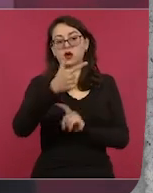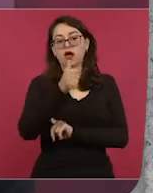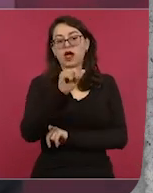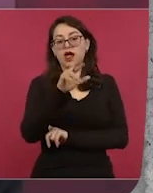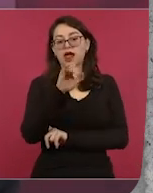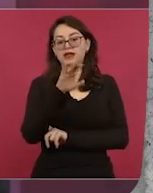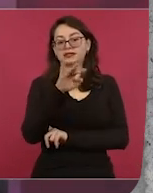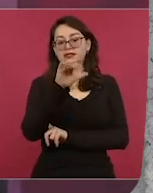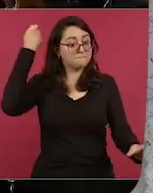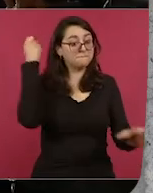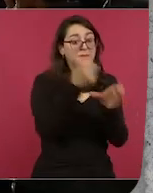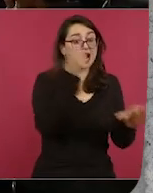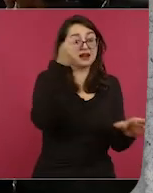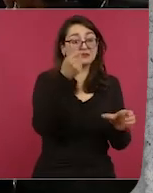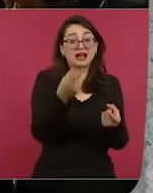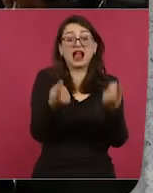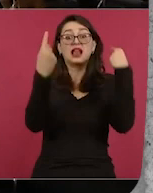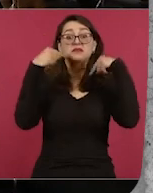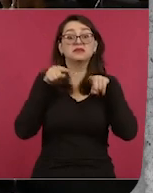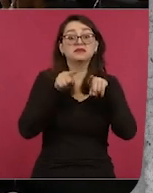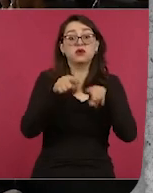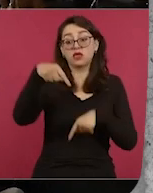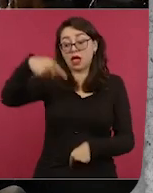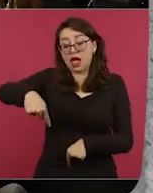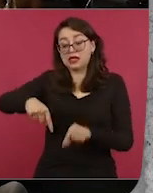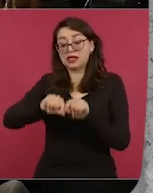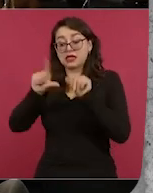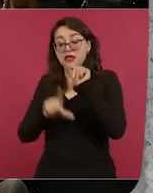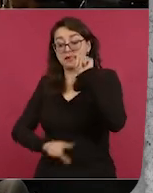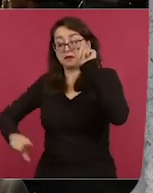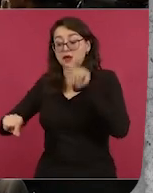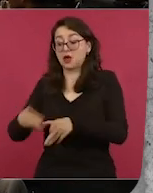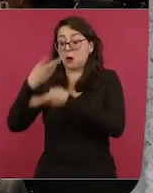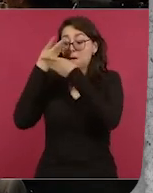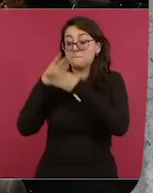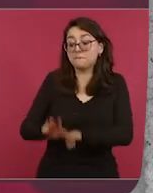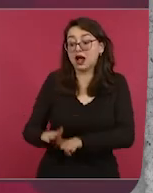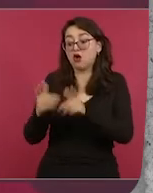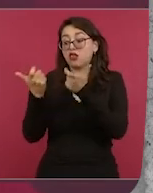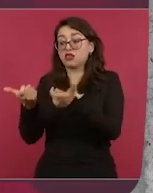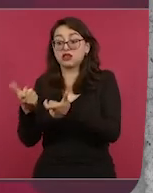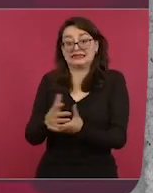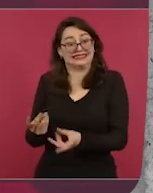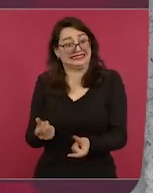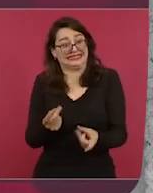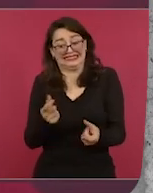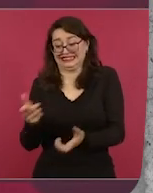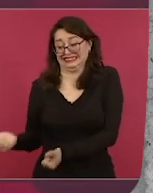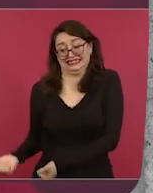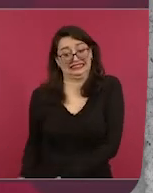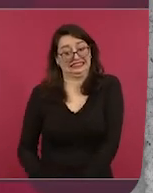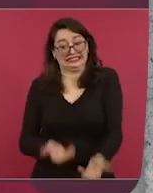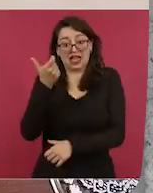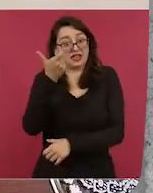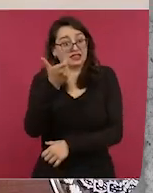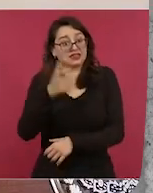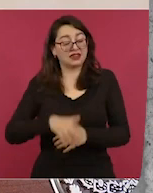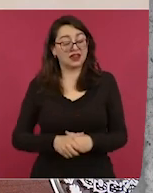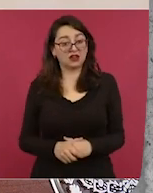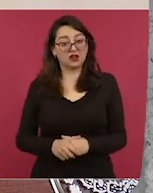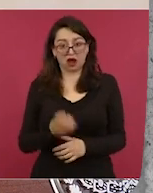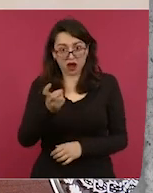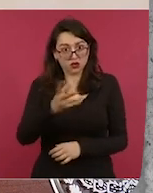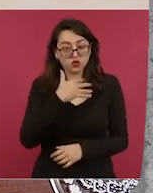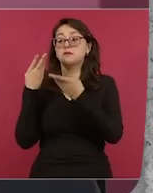Luna ese mismo día el poder judicial le descongelan las cuentas a su esposa no es